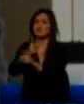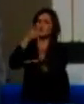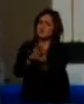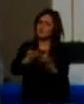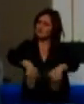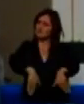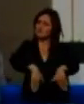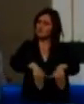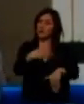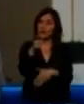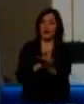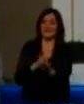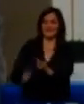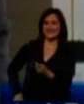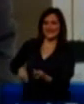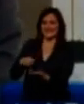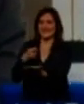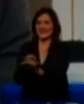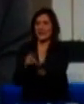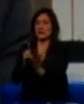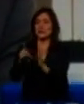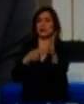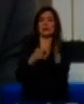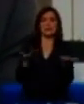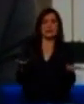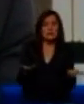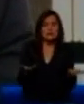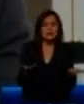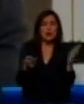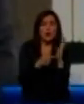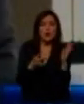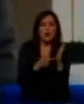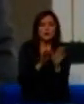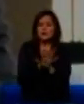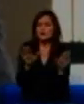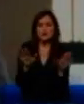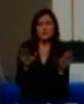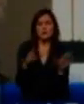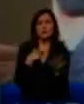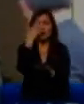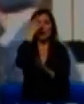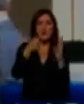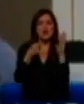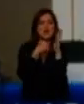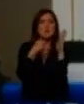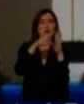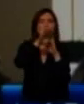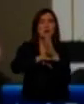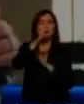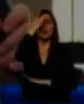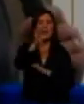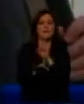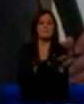el impuesto de salida de divisas y dejarlo solo como un impuesto registro. ¿Por qué tiene que bajarse el IVA? Porque Dalo lo ha explicado